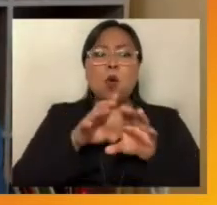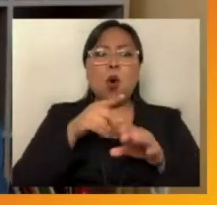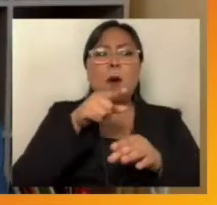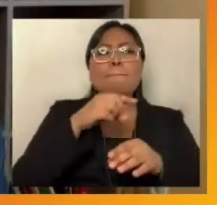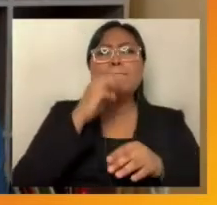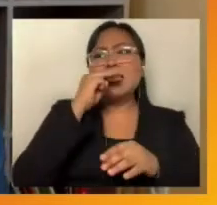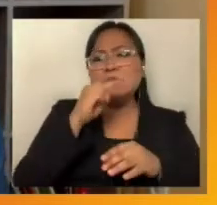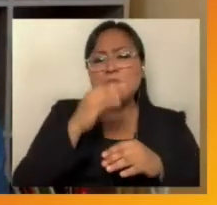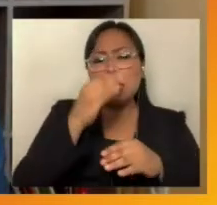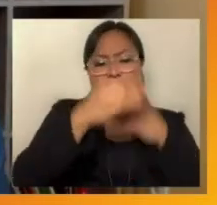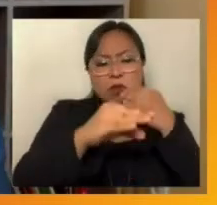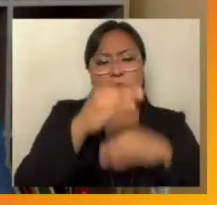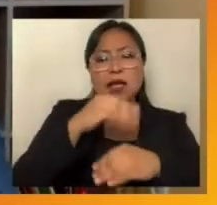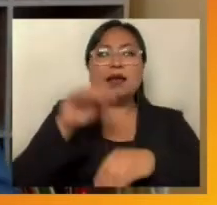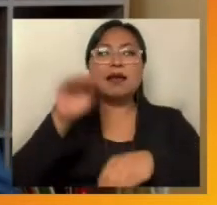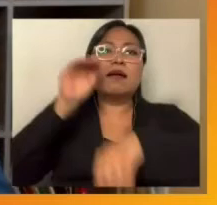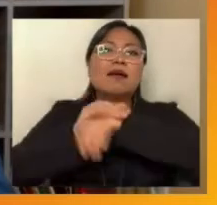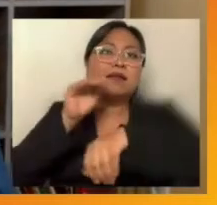amigos,